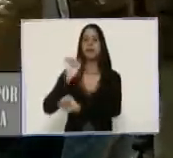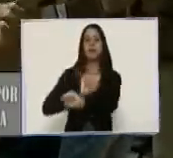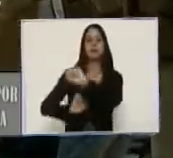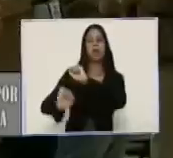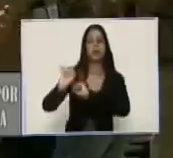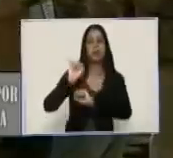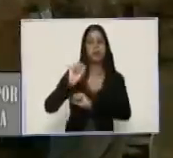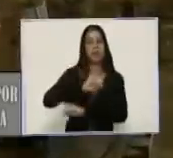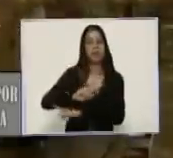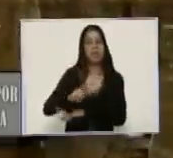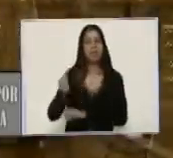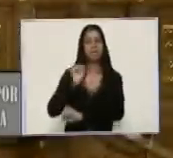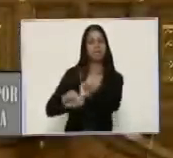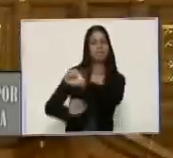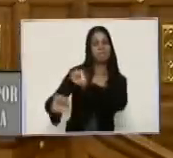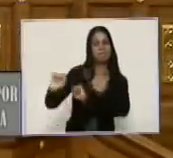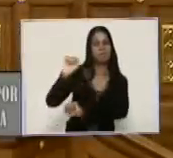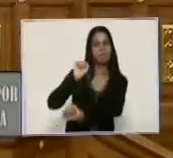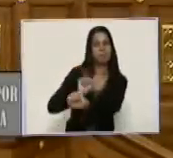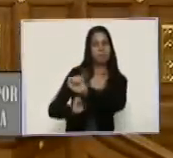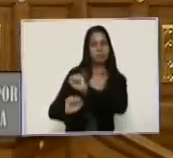uñas, con todo.